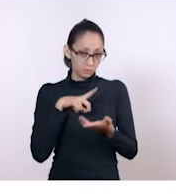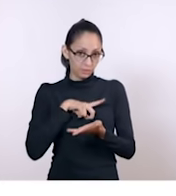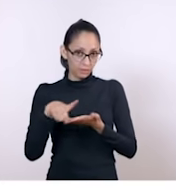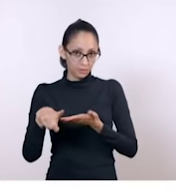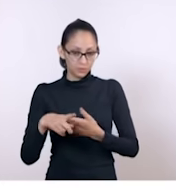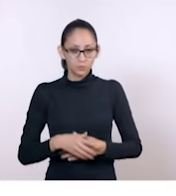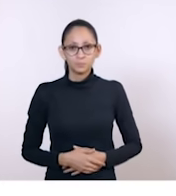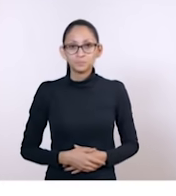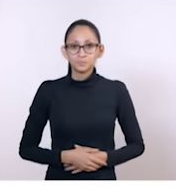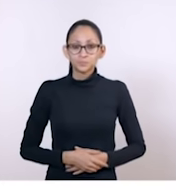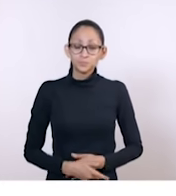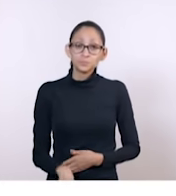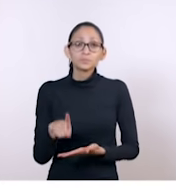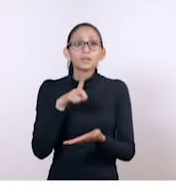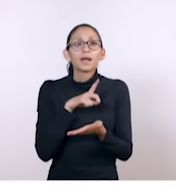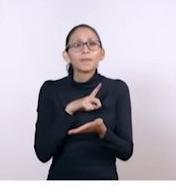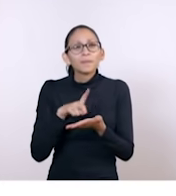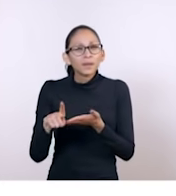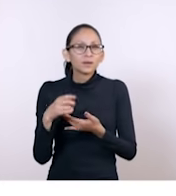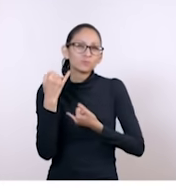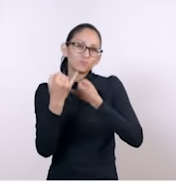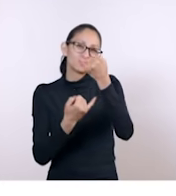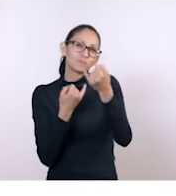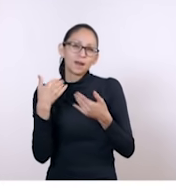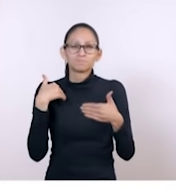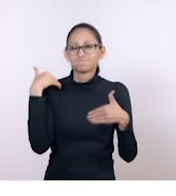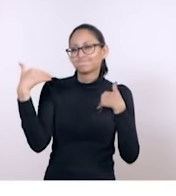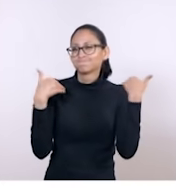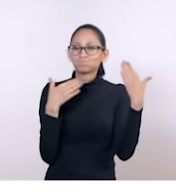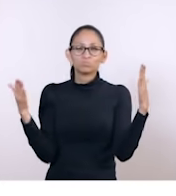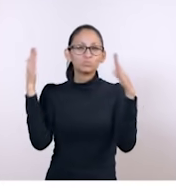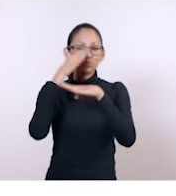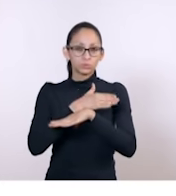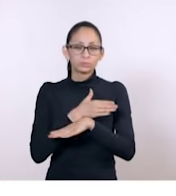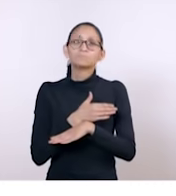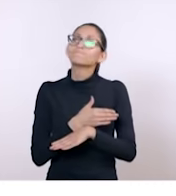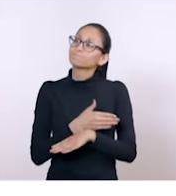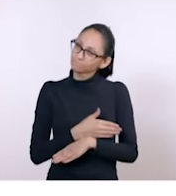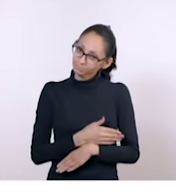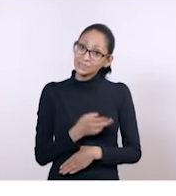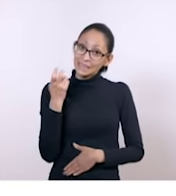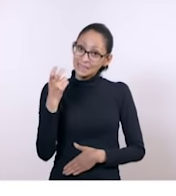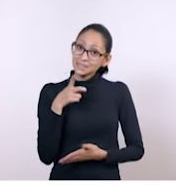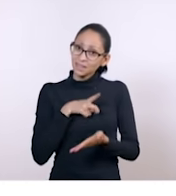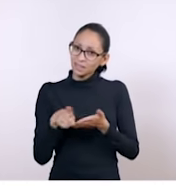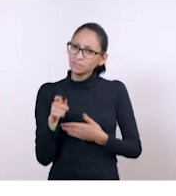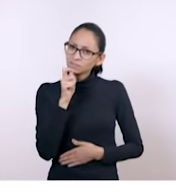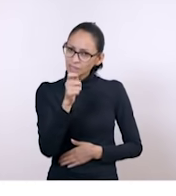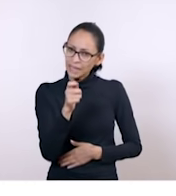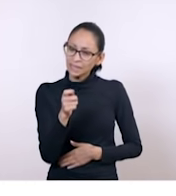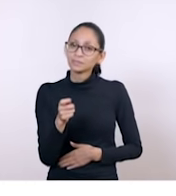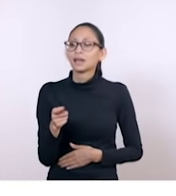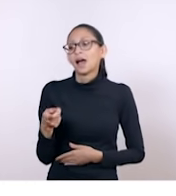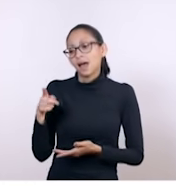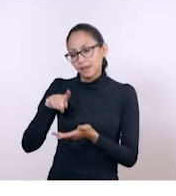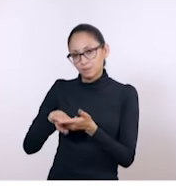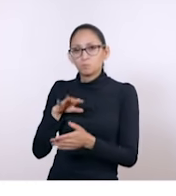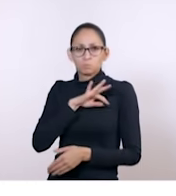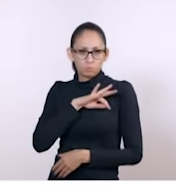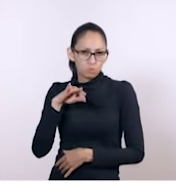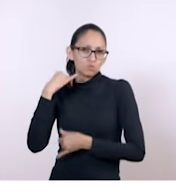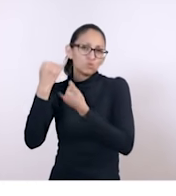todos. El derecho a la recreación y al esparcimiento. Muy bien, en ese derecho tienen derecho a jugar,